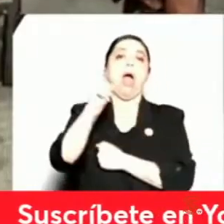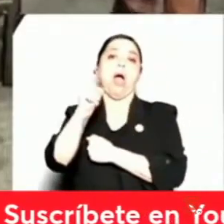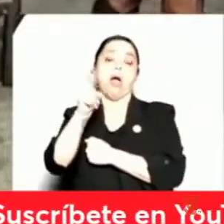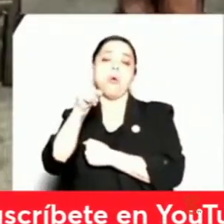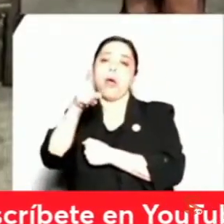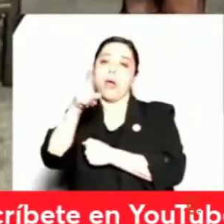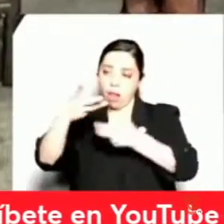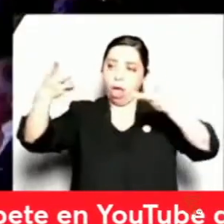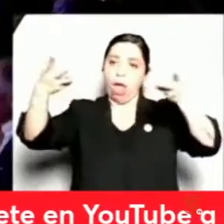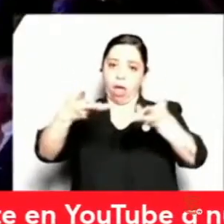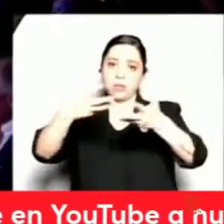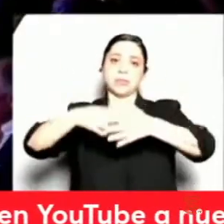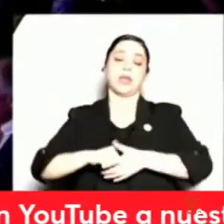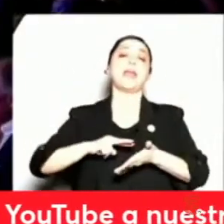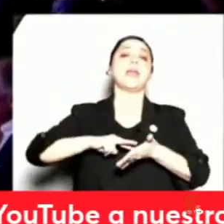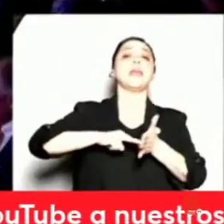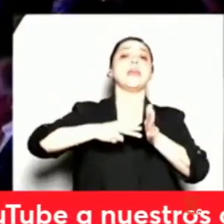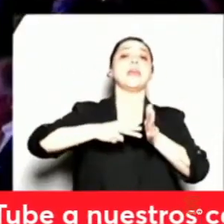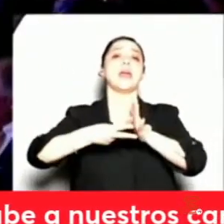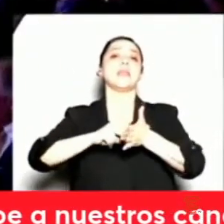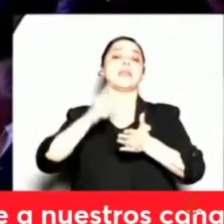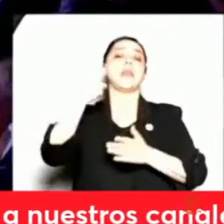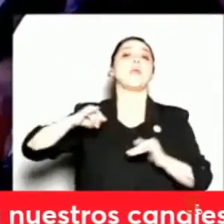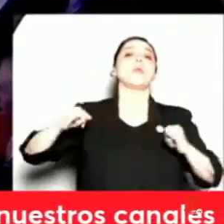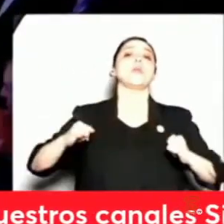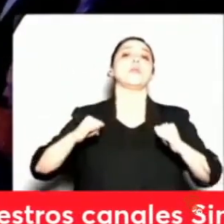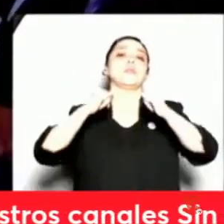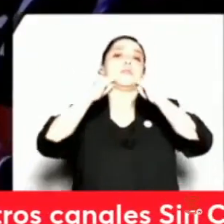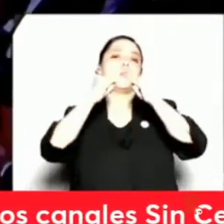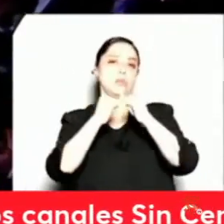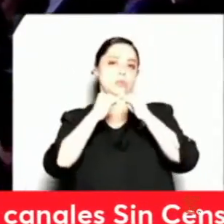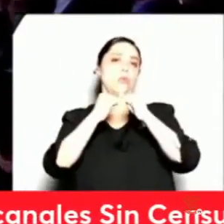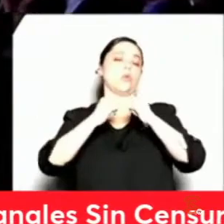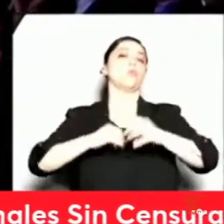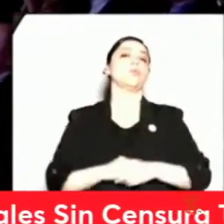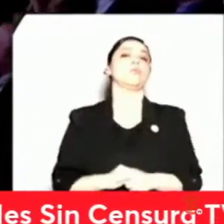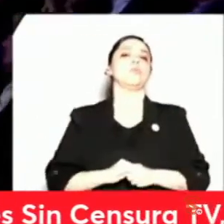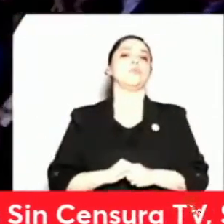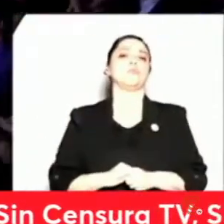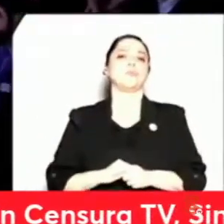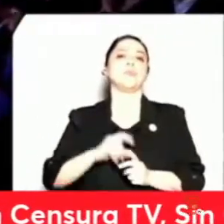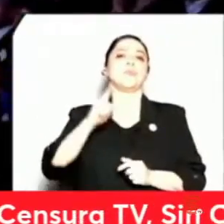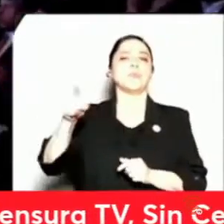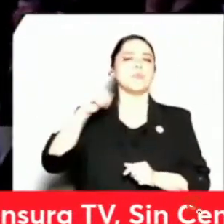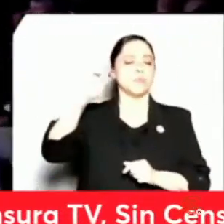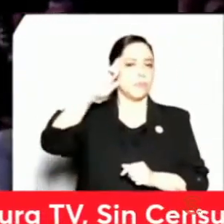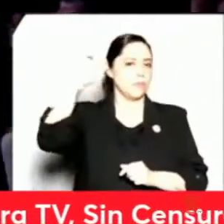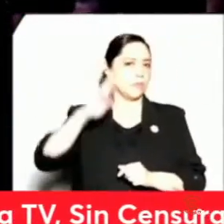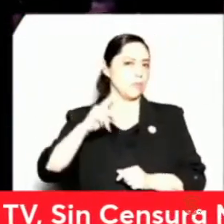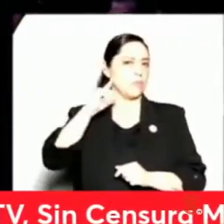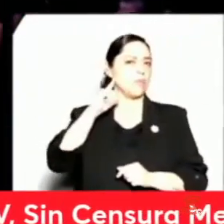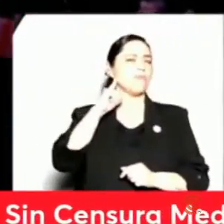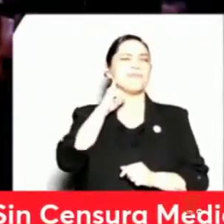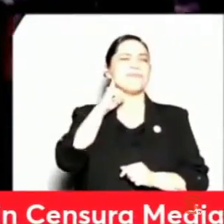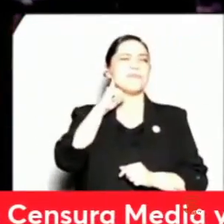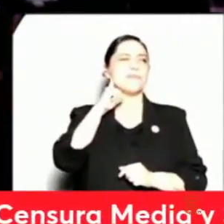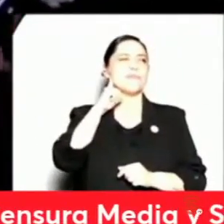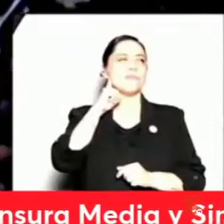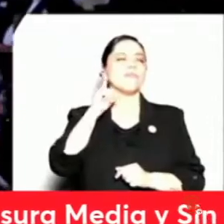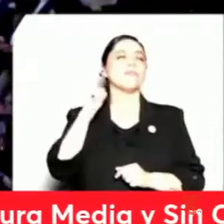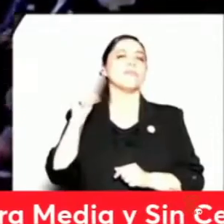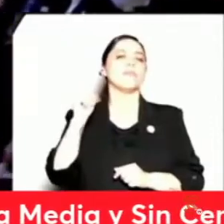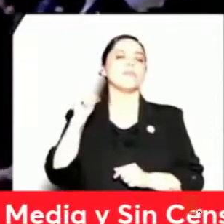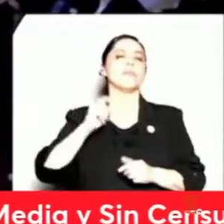Bienvenido. Ingeniero industrial por el Instituto Tecnológico de La Laguna y maestro en gestión ambiental por la Universidad Autónoma del